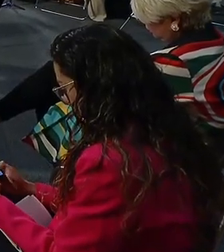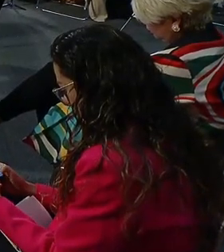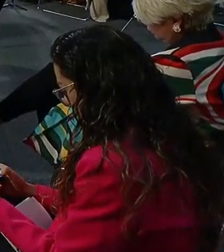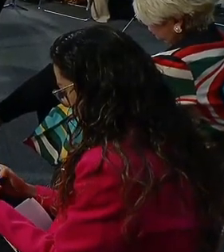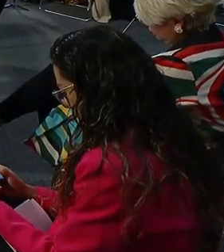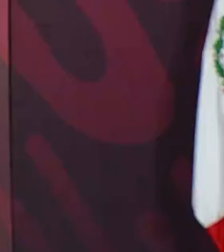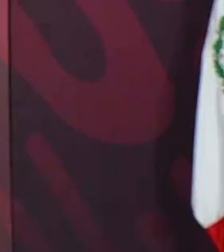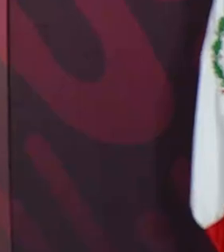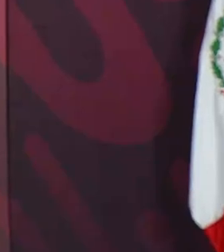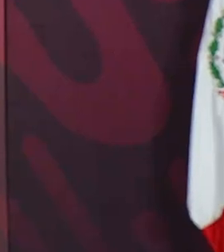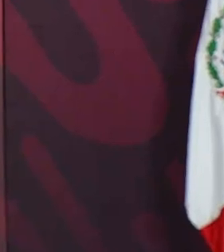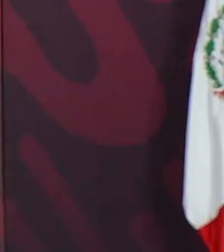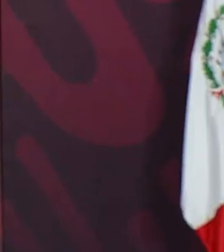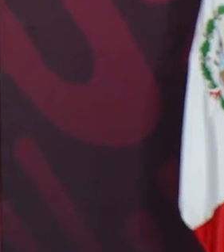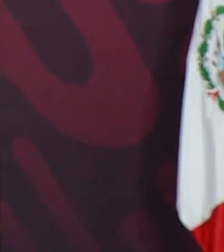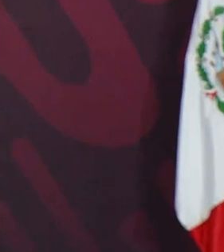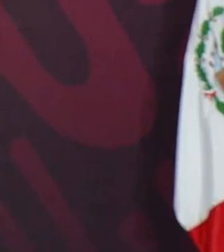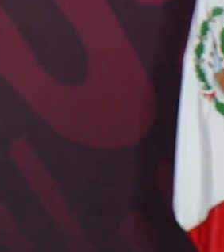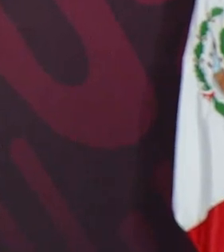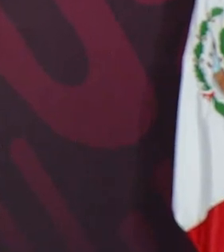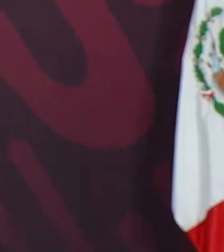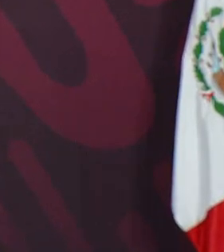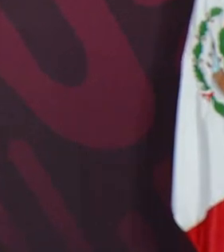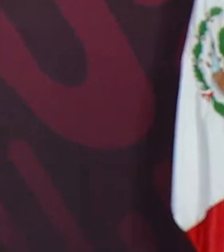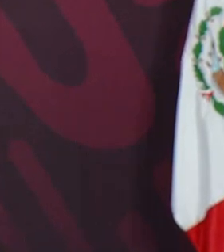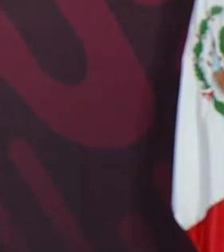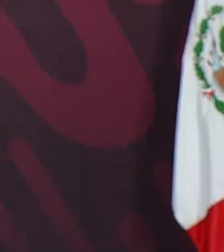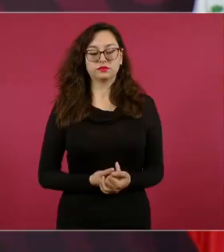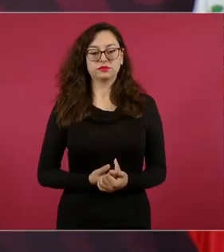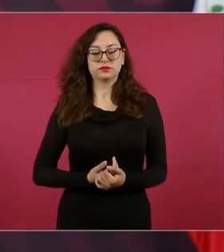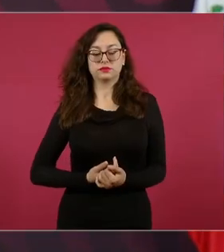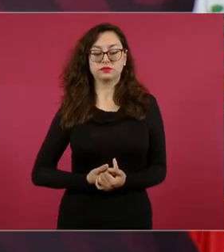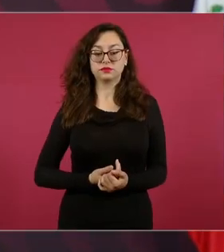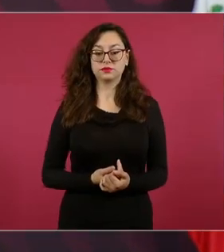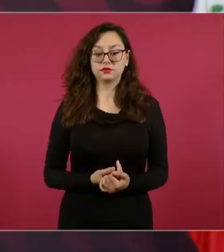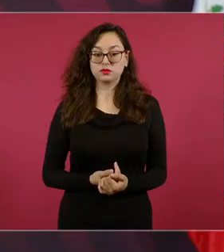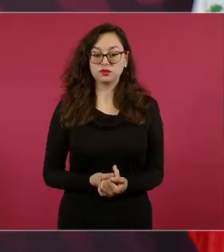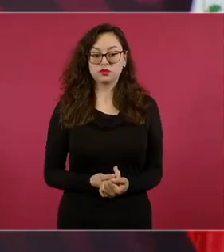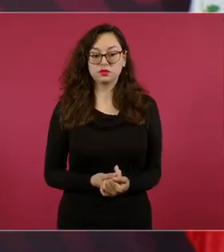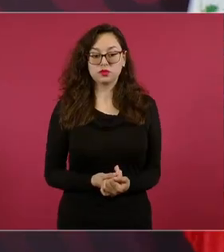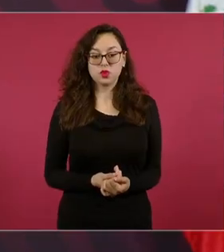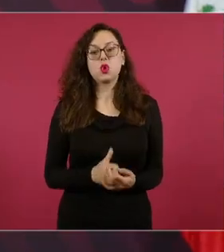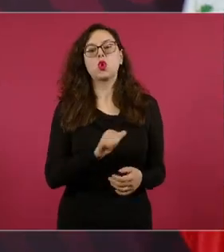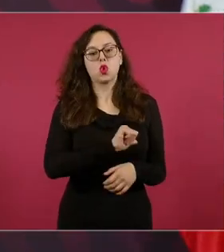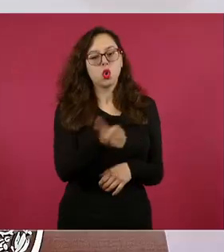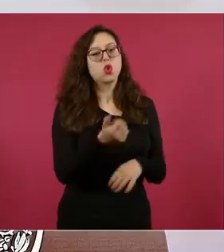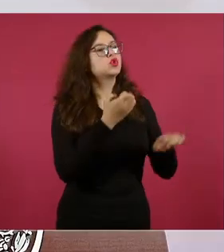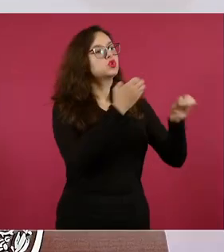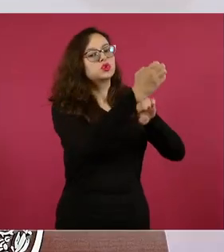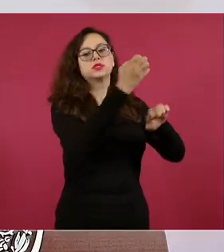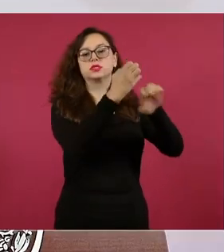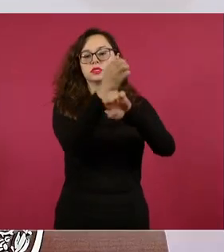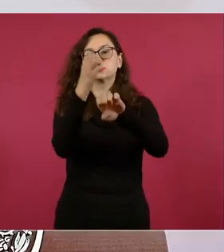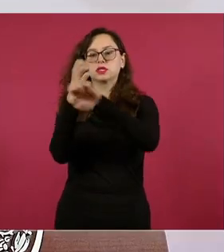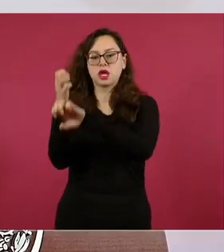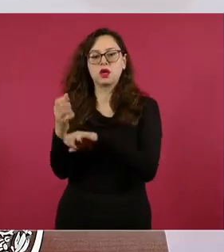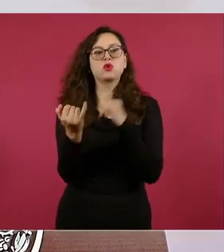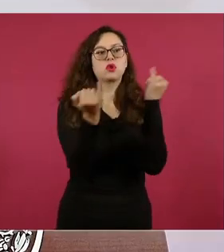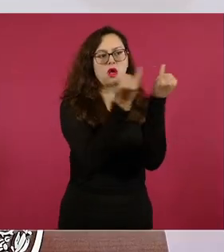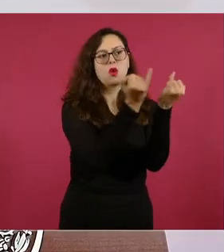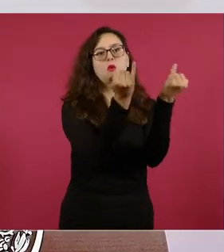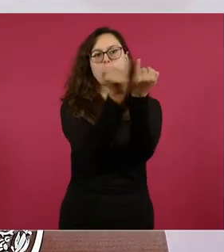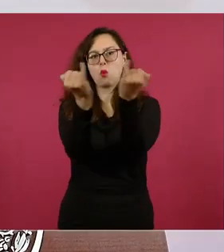extraordinario, excepcional. Se ve en otras partes del país, se ha conservado mucho